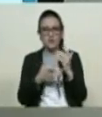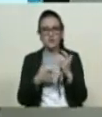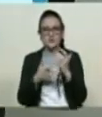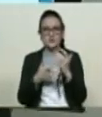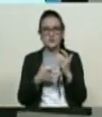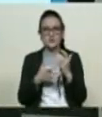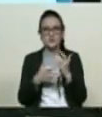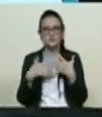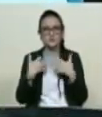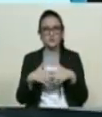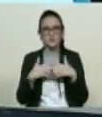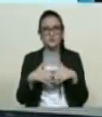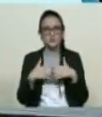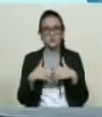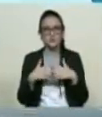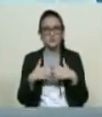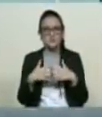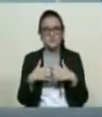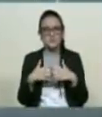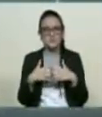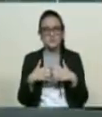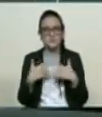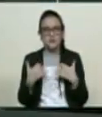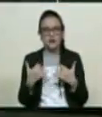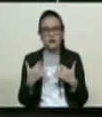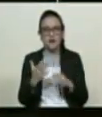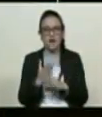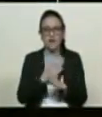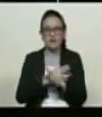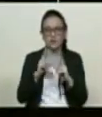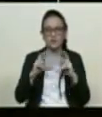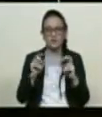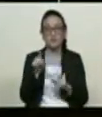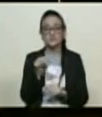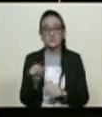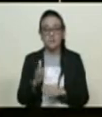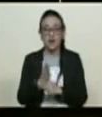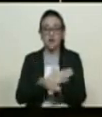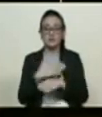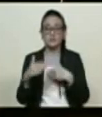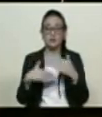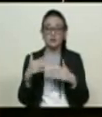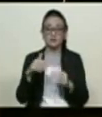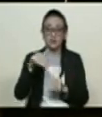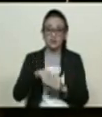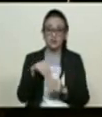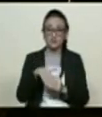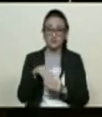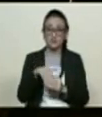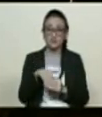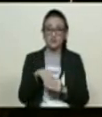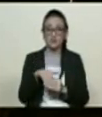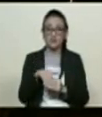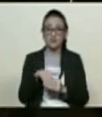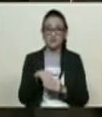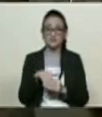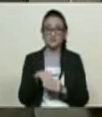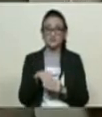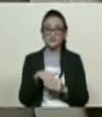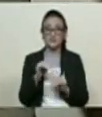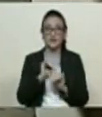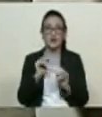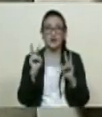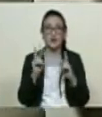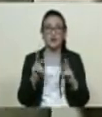máquinas de votación. Hacemos la auditoría de predespacho una semana antes del proceso electoral, hacemos las auditorías